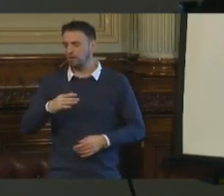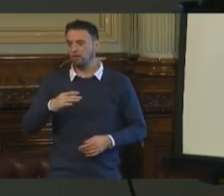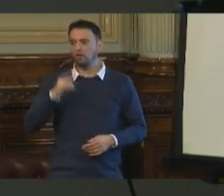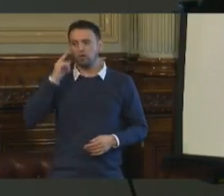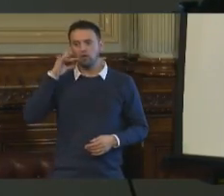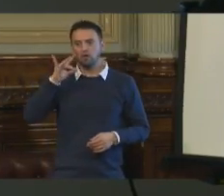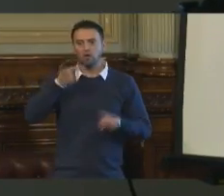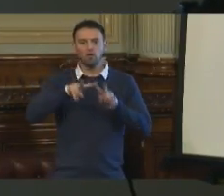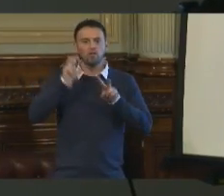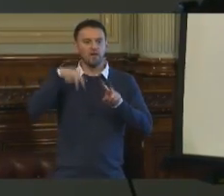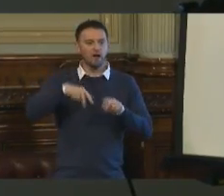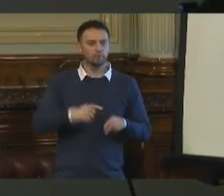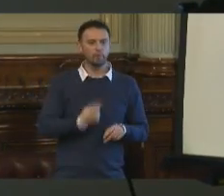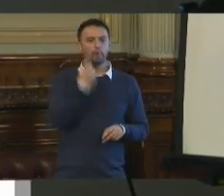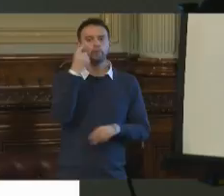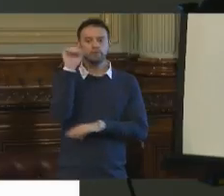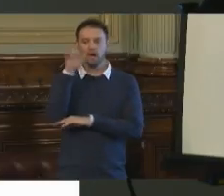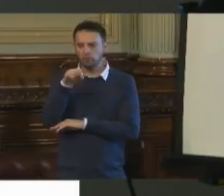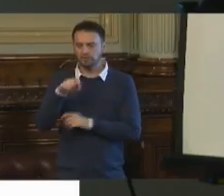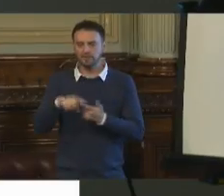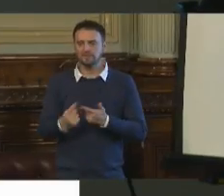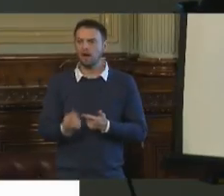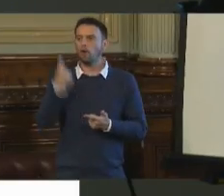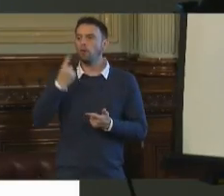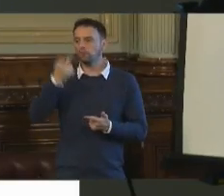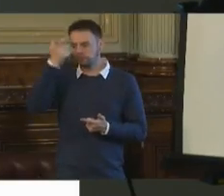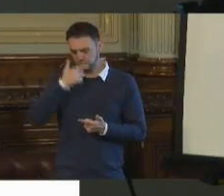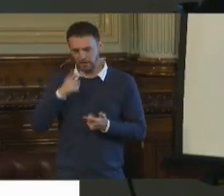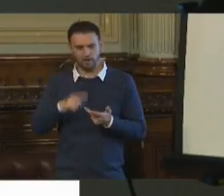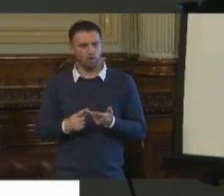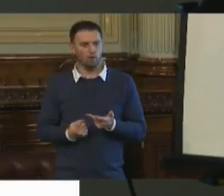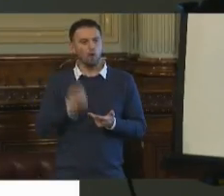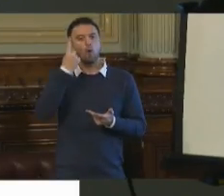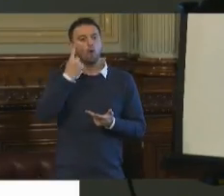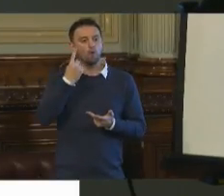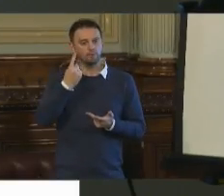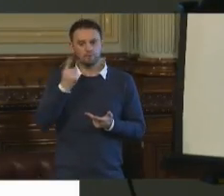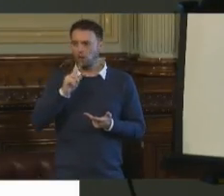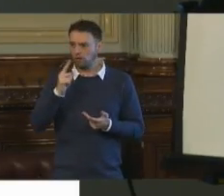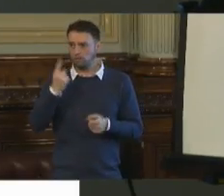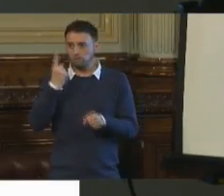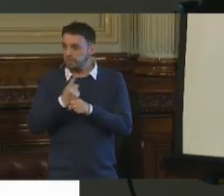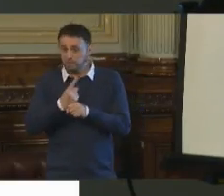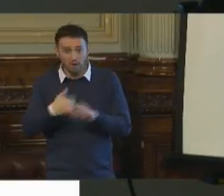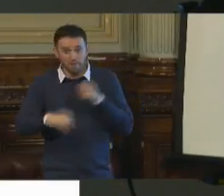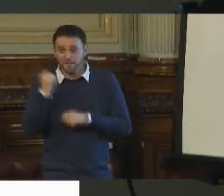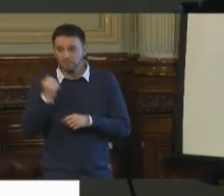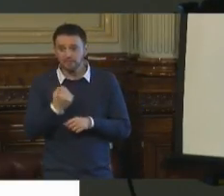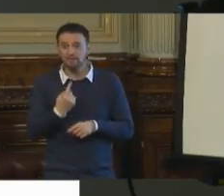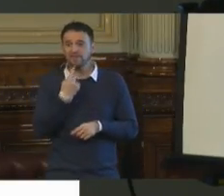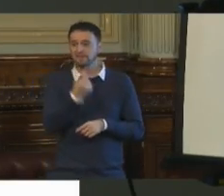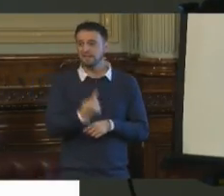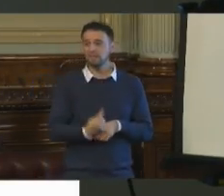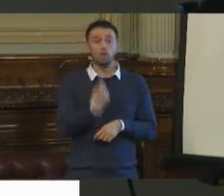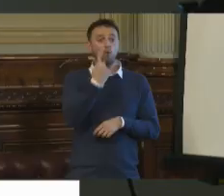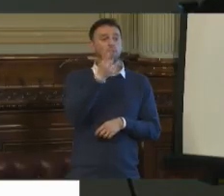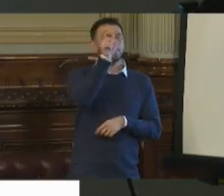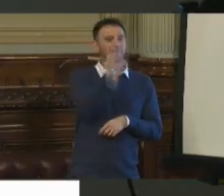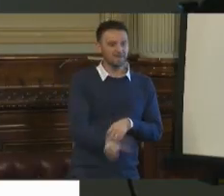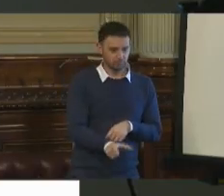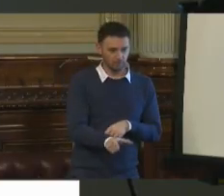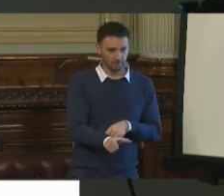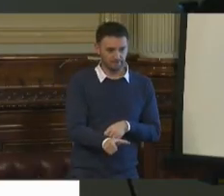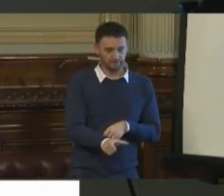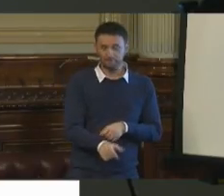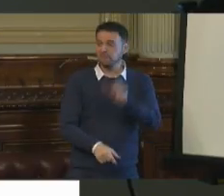un down un autista un ciego sino que anteponemos siempre la palabra persona esto es muy importante porque